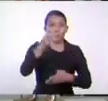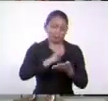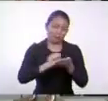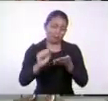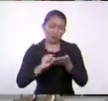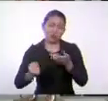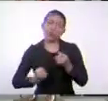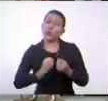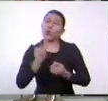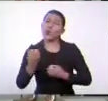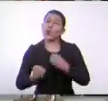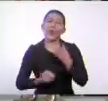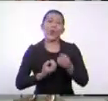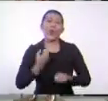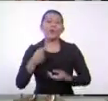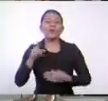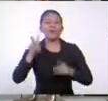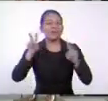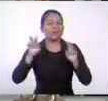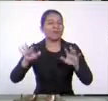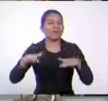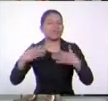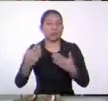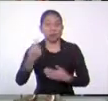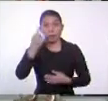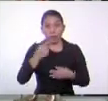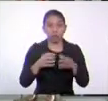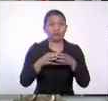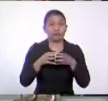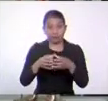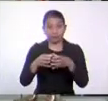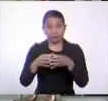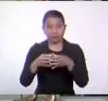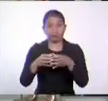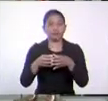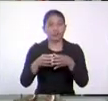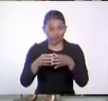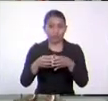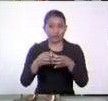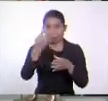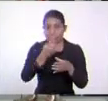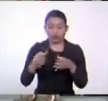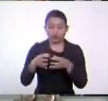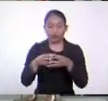lo indica su nombre, trata sobre un grupo de personas que emprenden